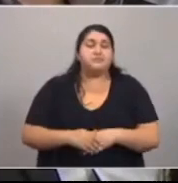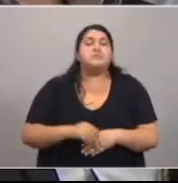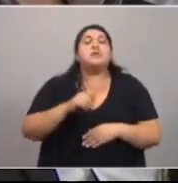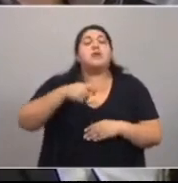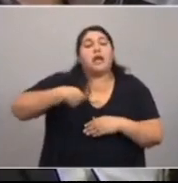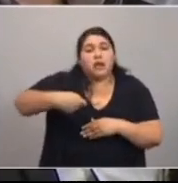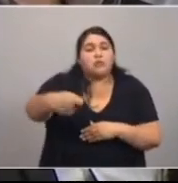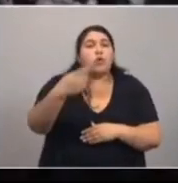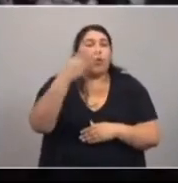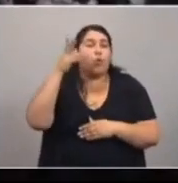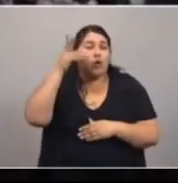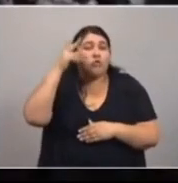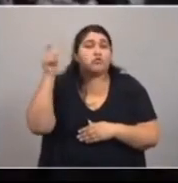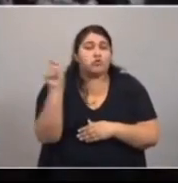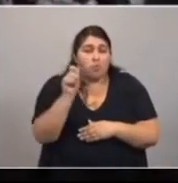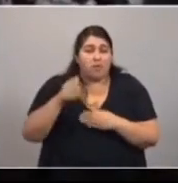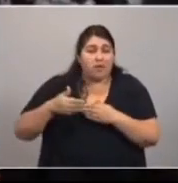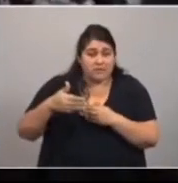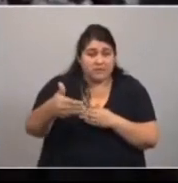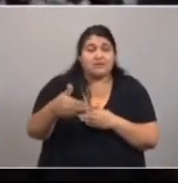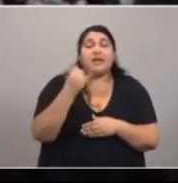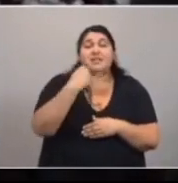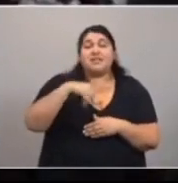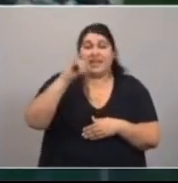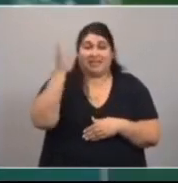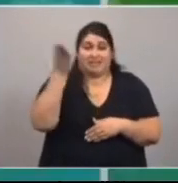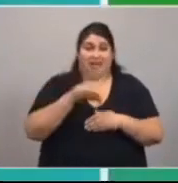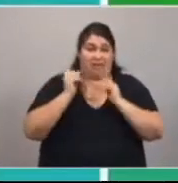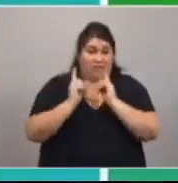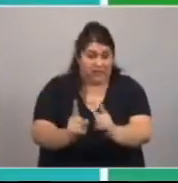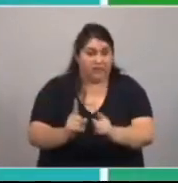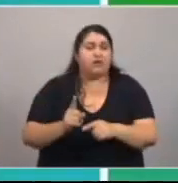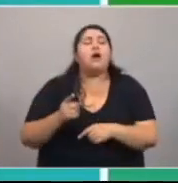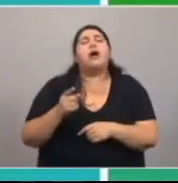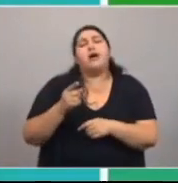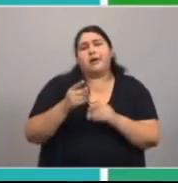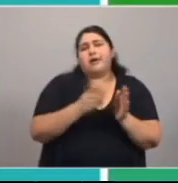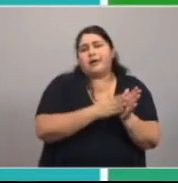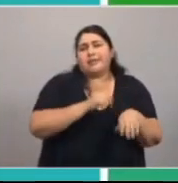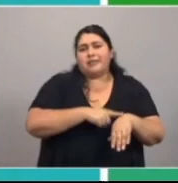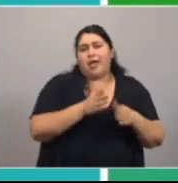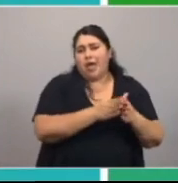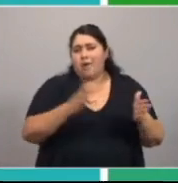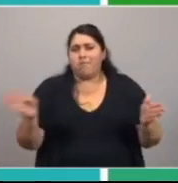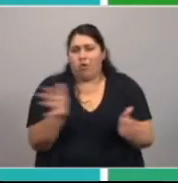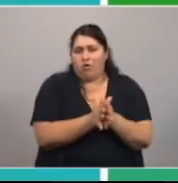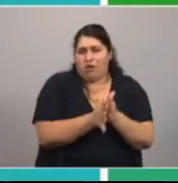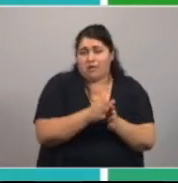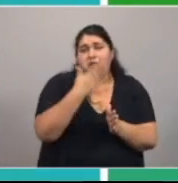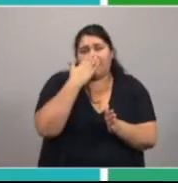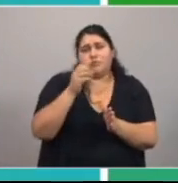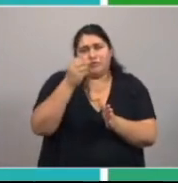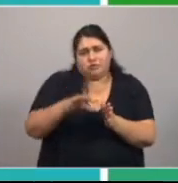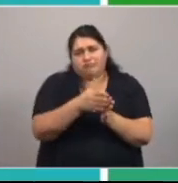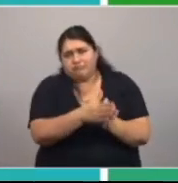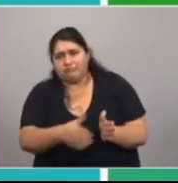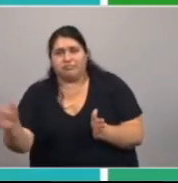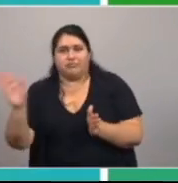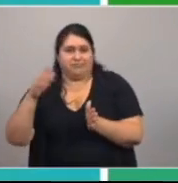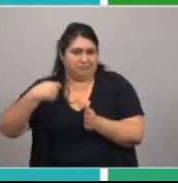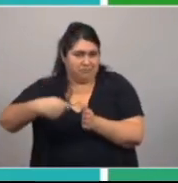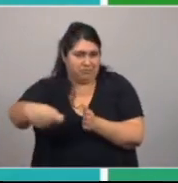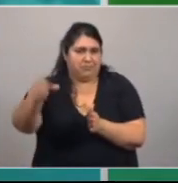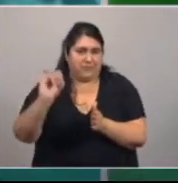de gracia para el pago de capital de 12 meses, o sea que quienes tomen el crédito durante el primer año no van a tener que cancelar el capital. Eso